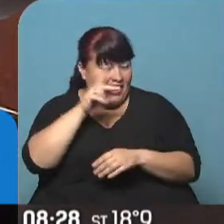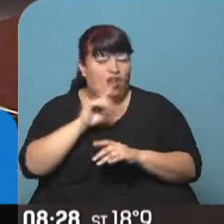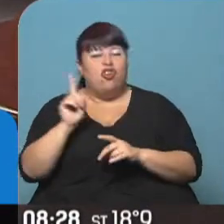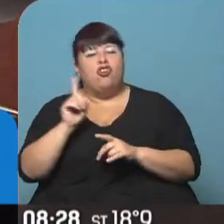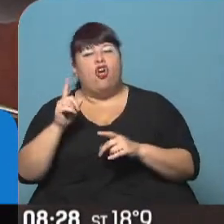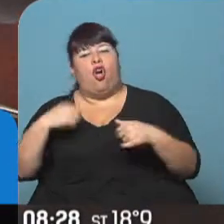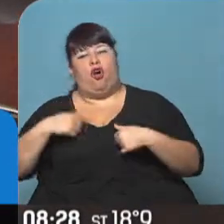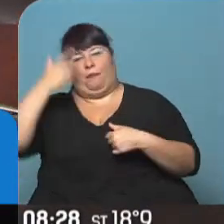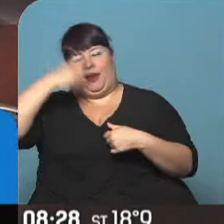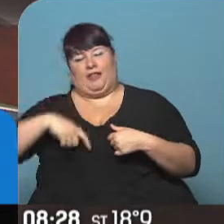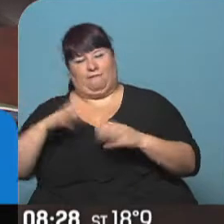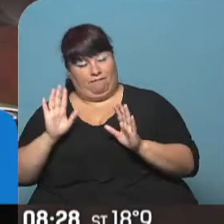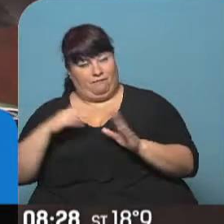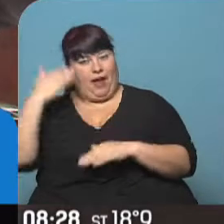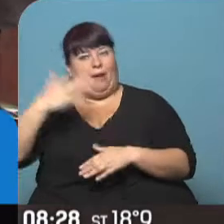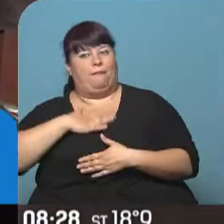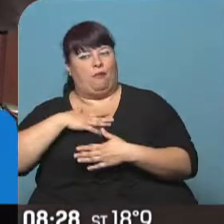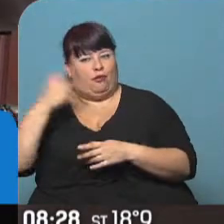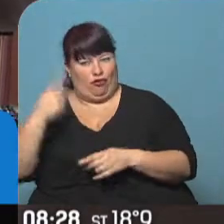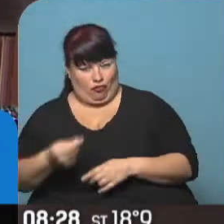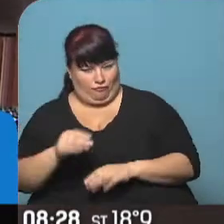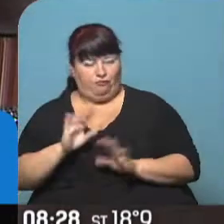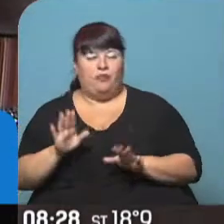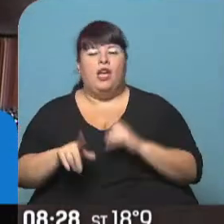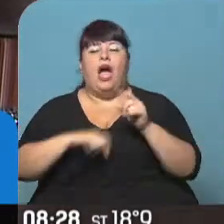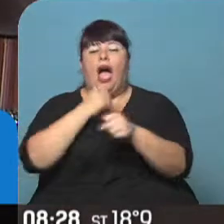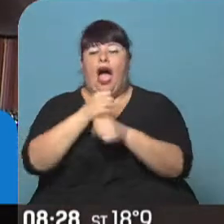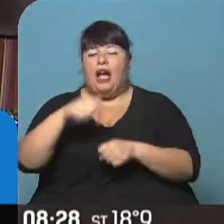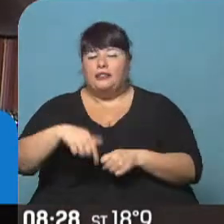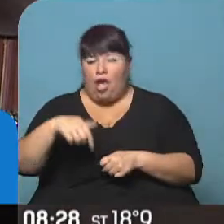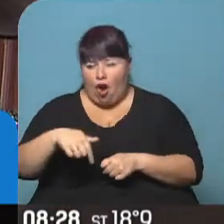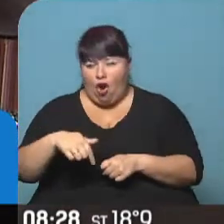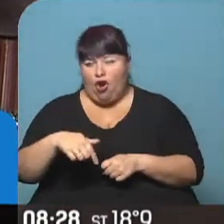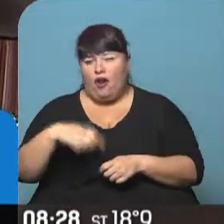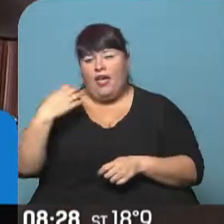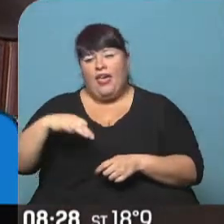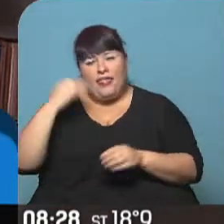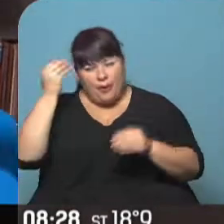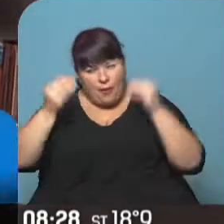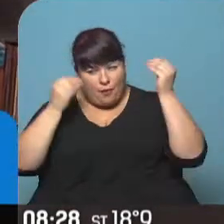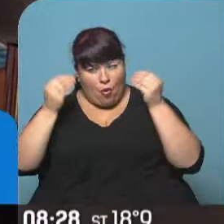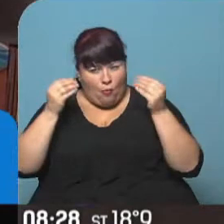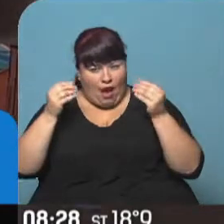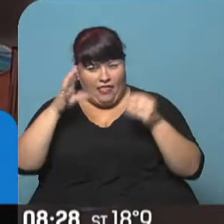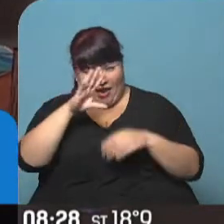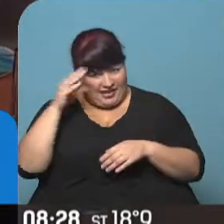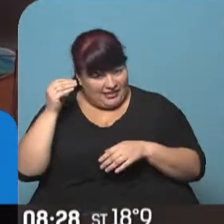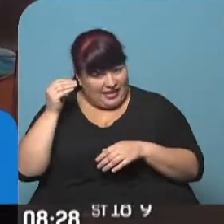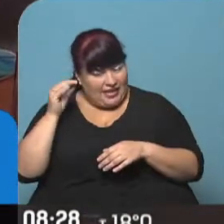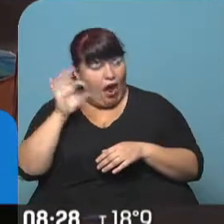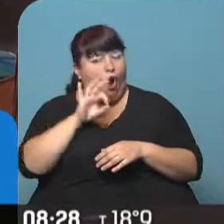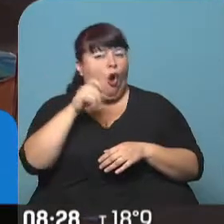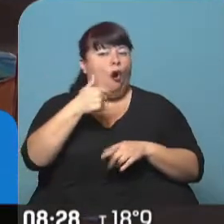no tanto un hombre con aspiraciones propias. Diego, al día de hoy, ¿tendría que estar preocupada Cristina Kirchner